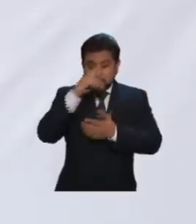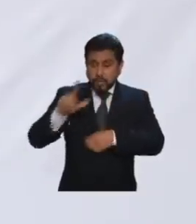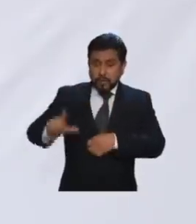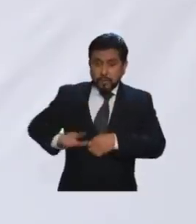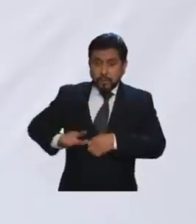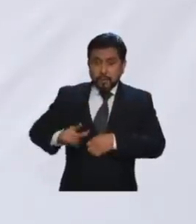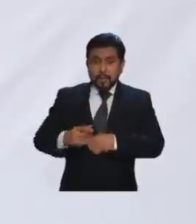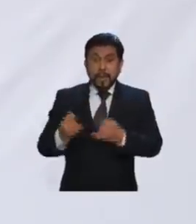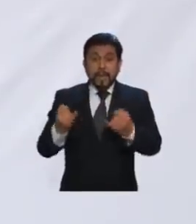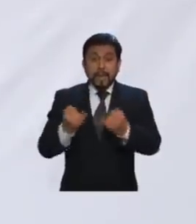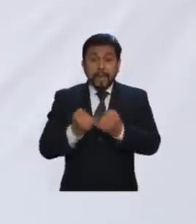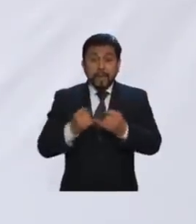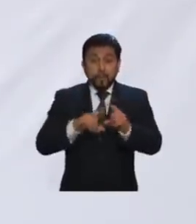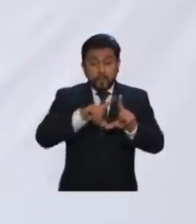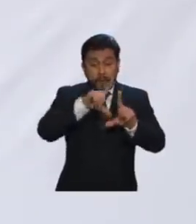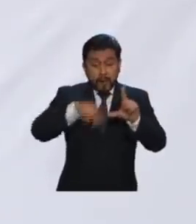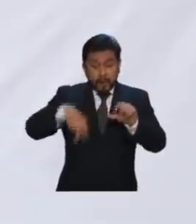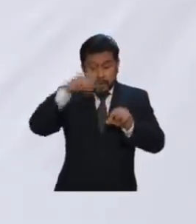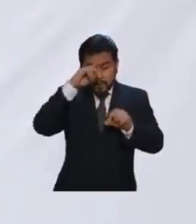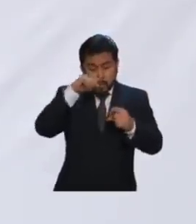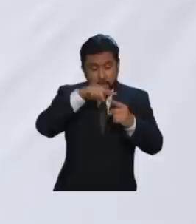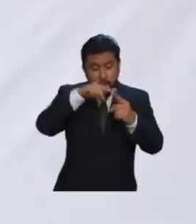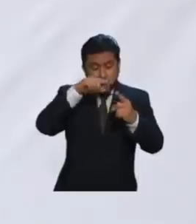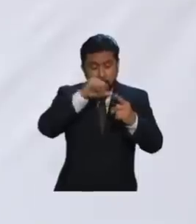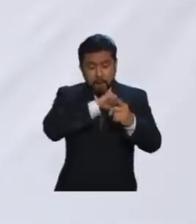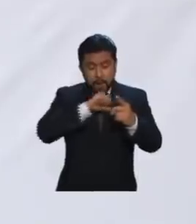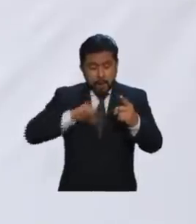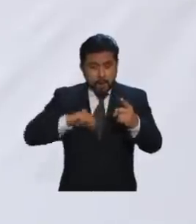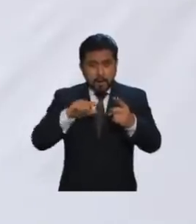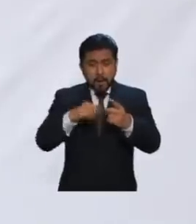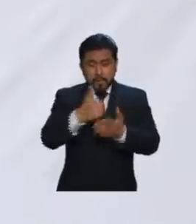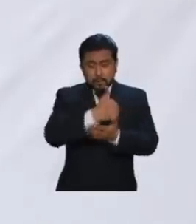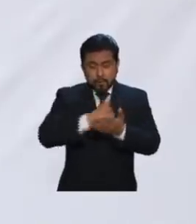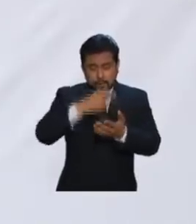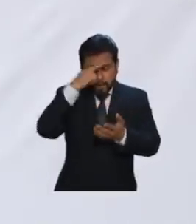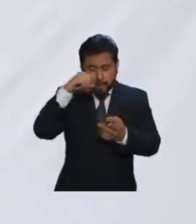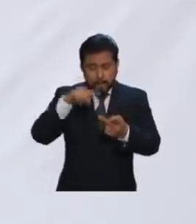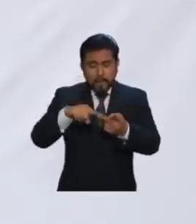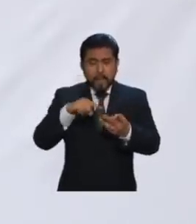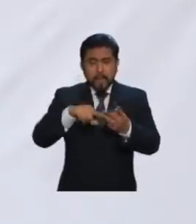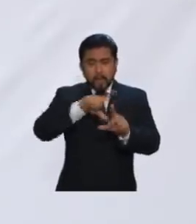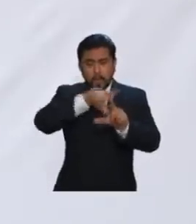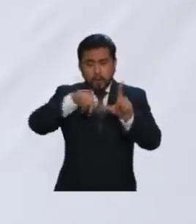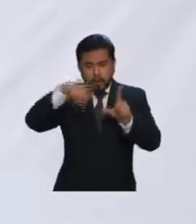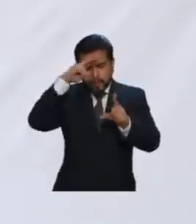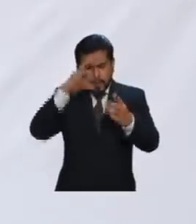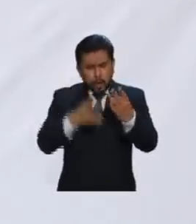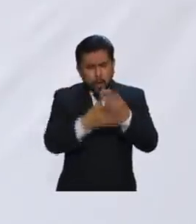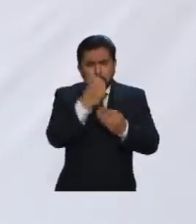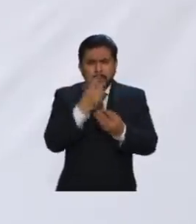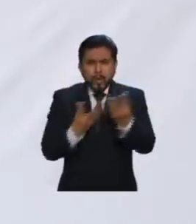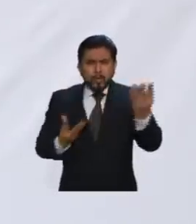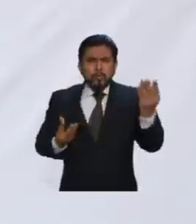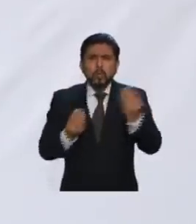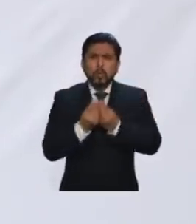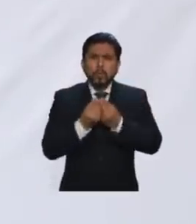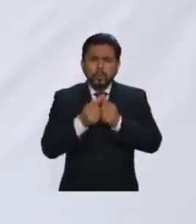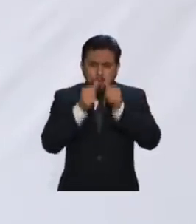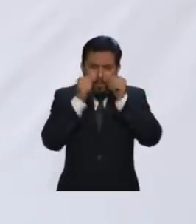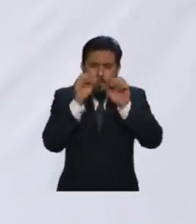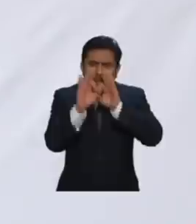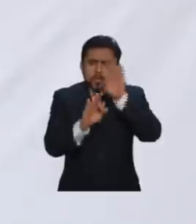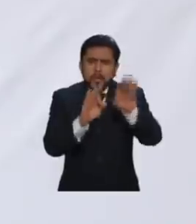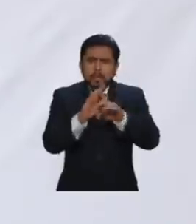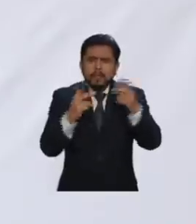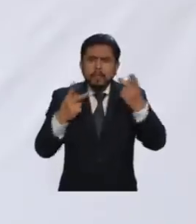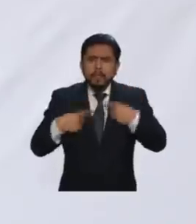gobierno de la República, que mira al que menos tiene y que dignifica a los habitantes de Iztapalapa.